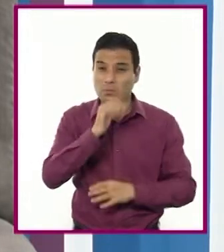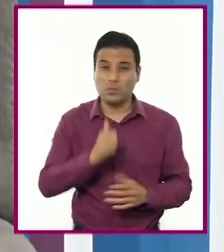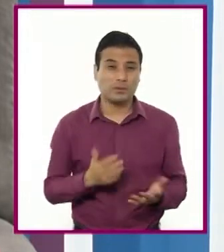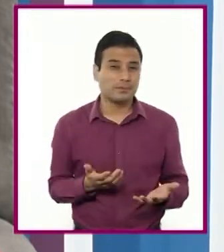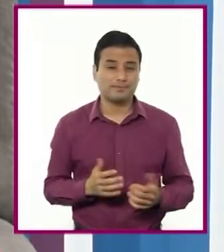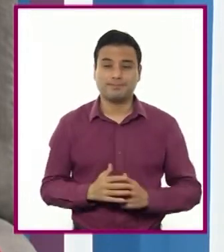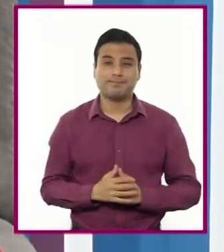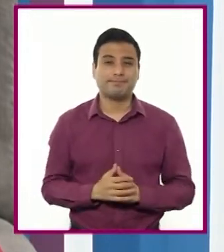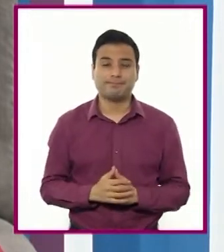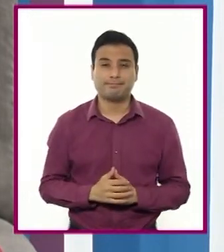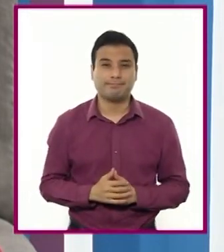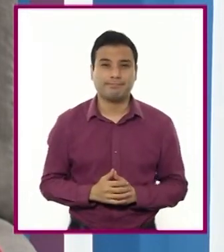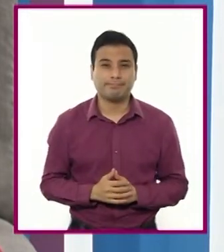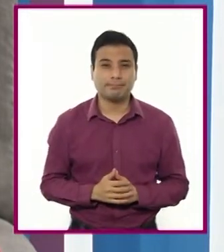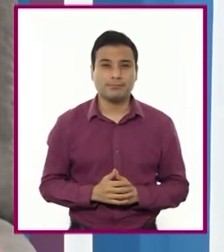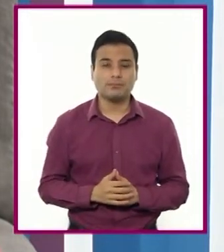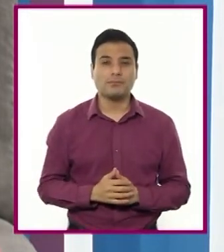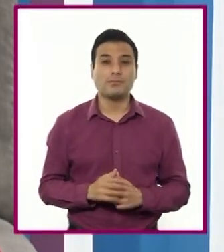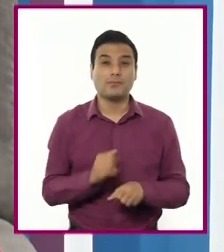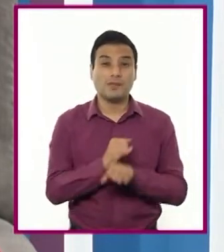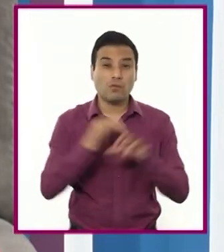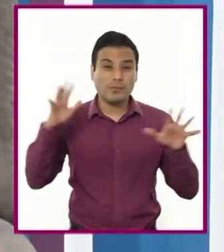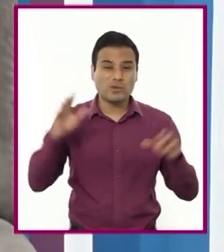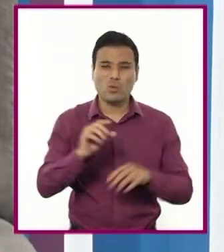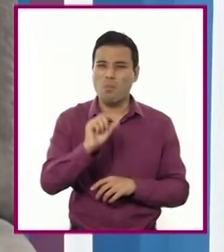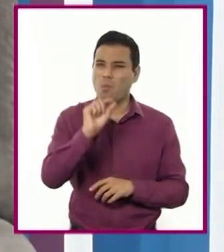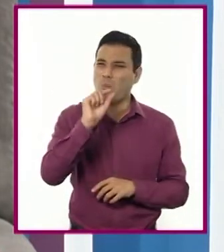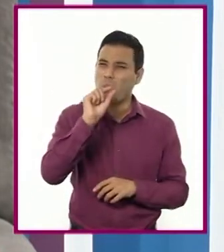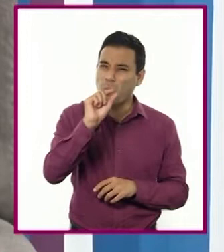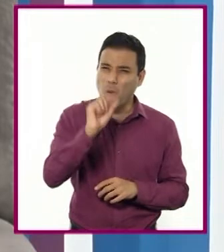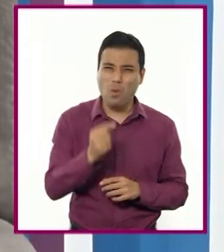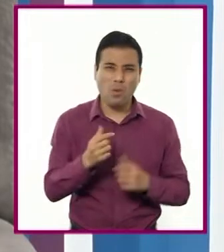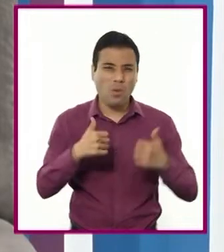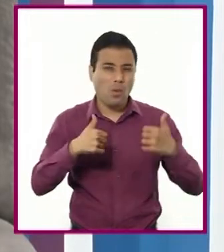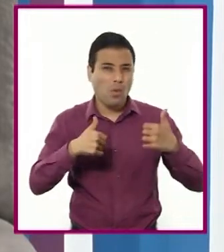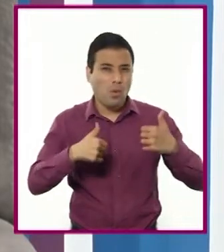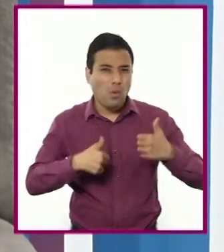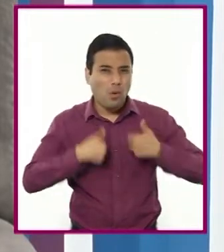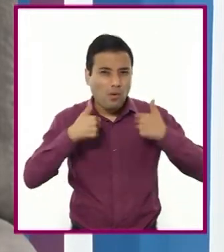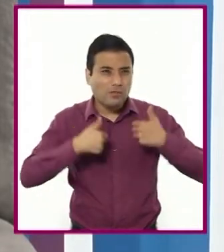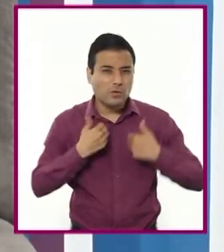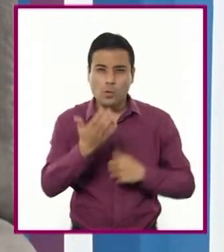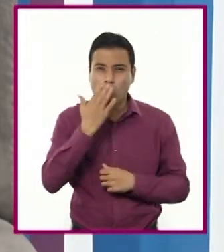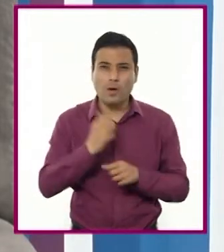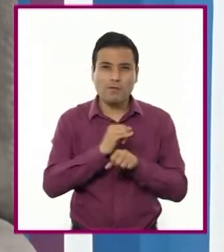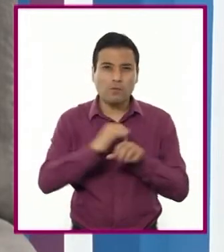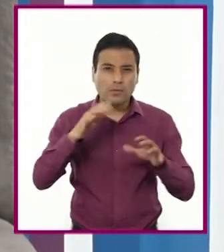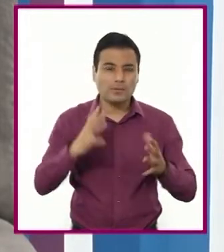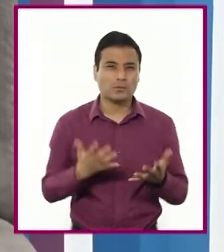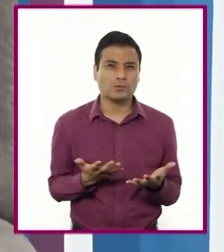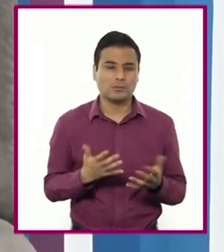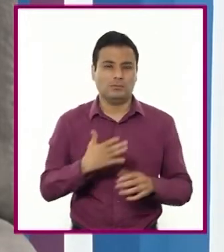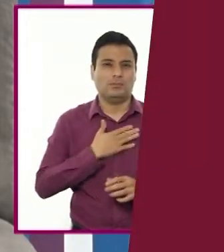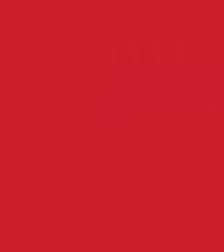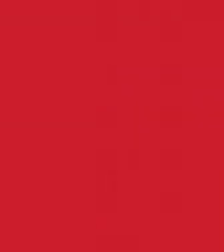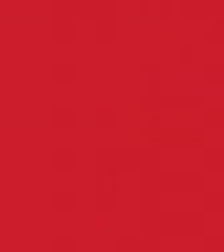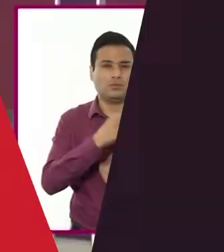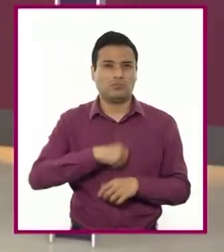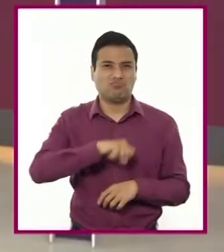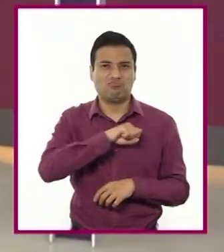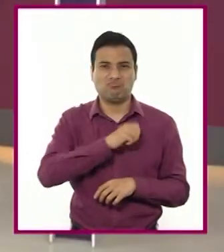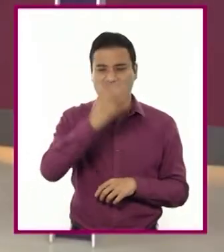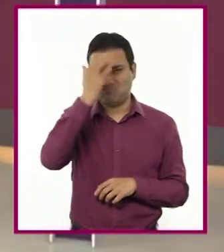salud. La poca información a la que muchas veces tienen acceso las y los jóvenes sobre su derecho a la salud